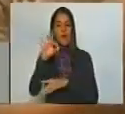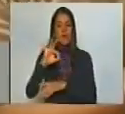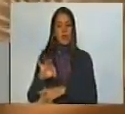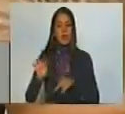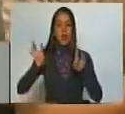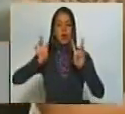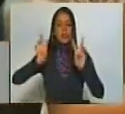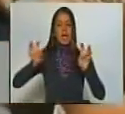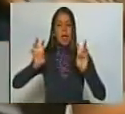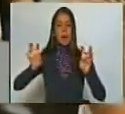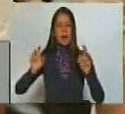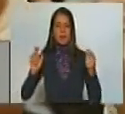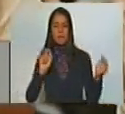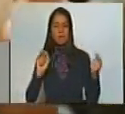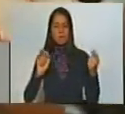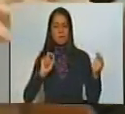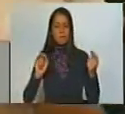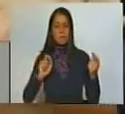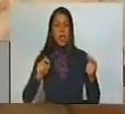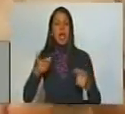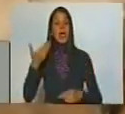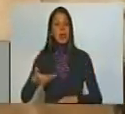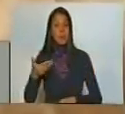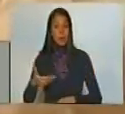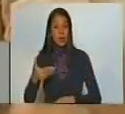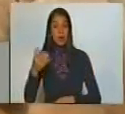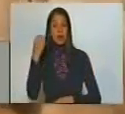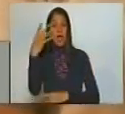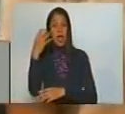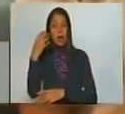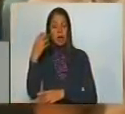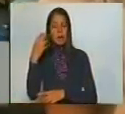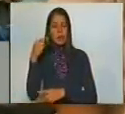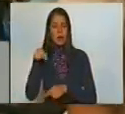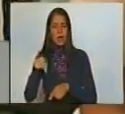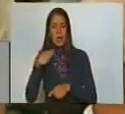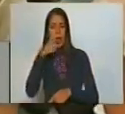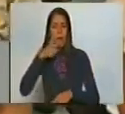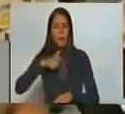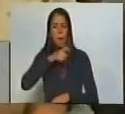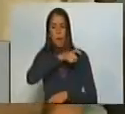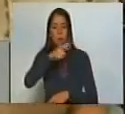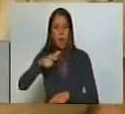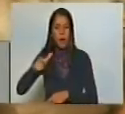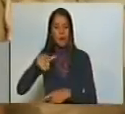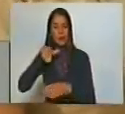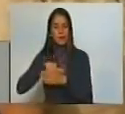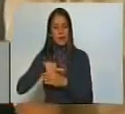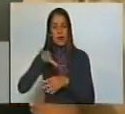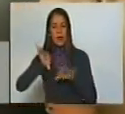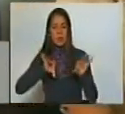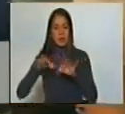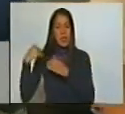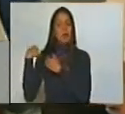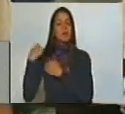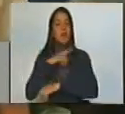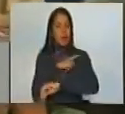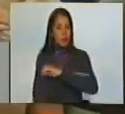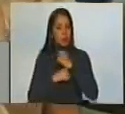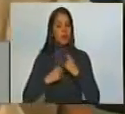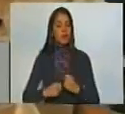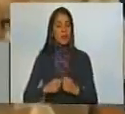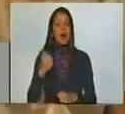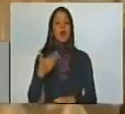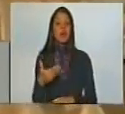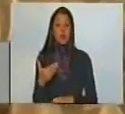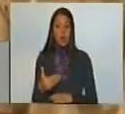debatíamos la importancia que tiene este poder originario. En cada una de las instancias, la importancia que